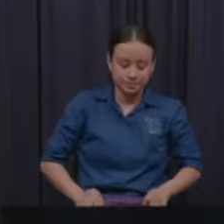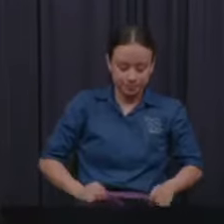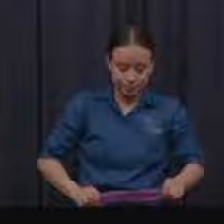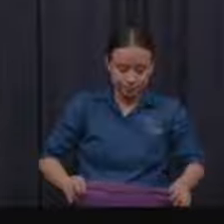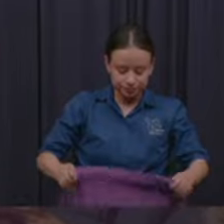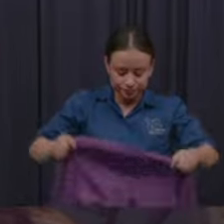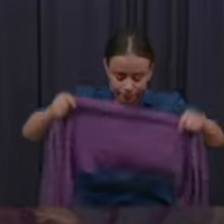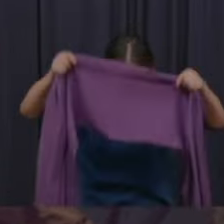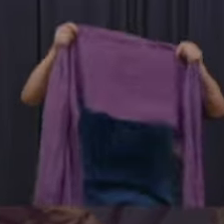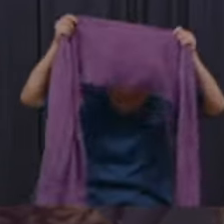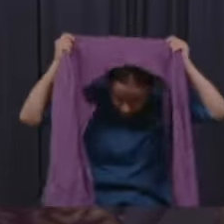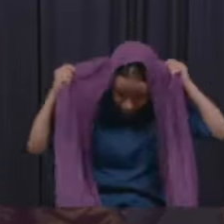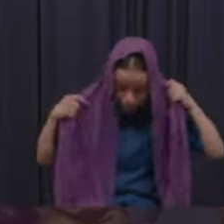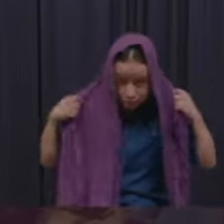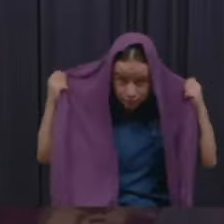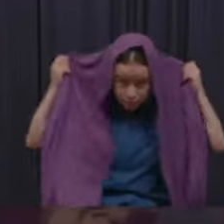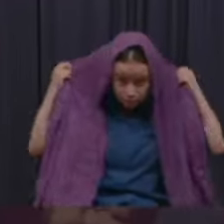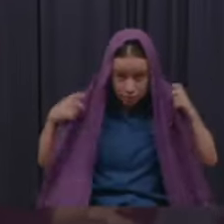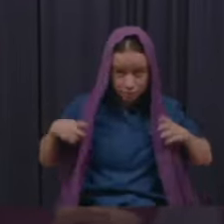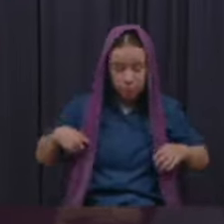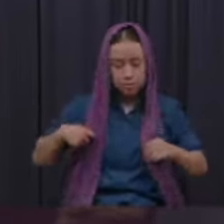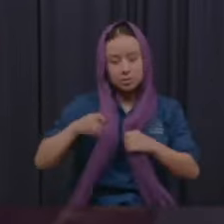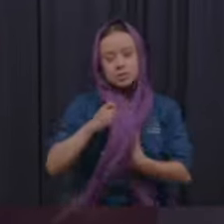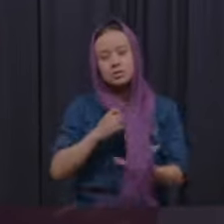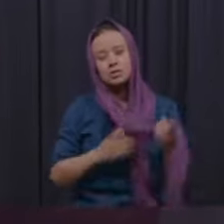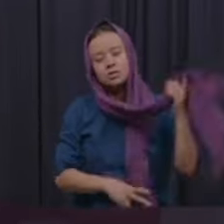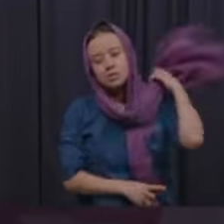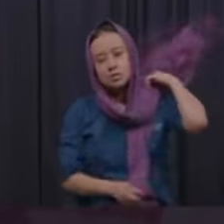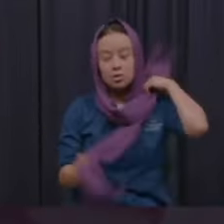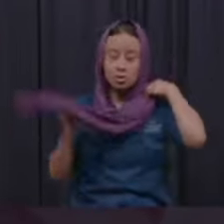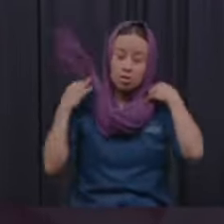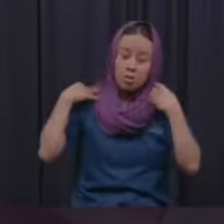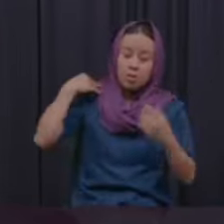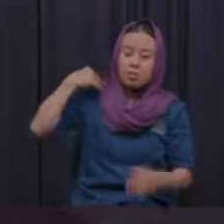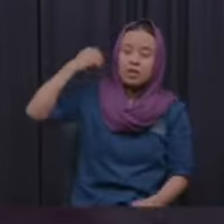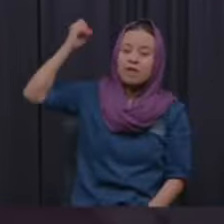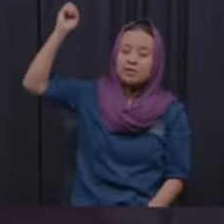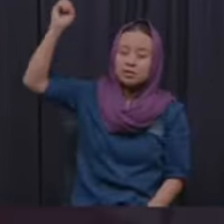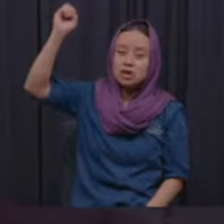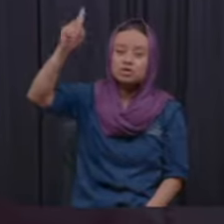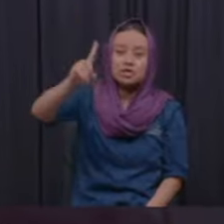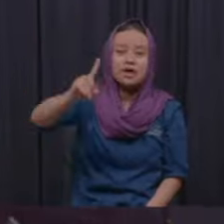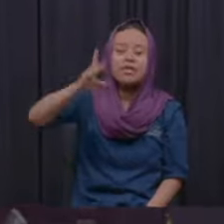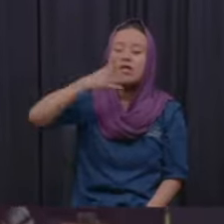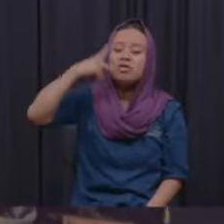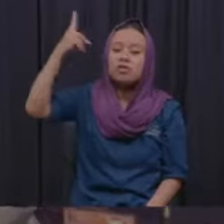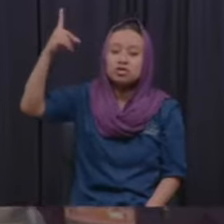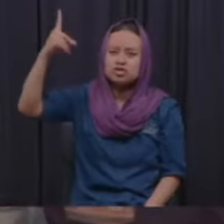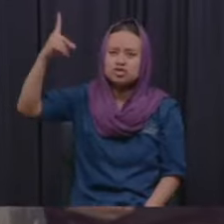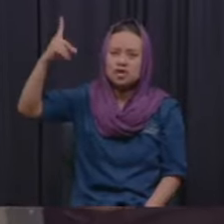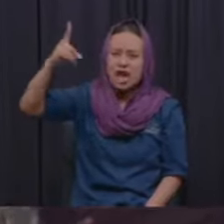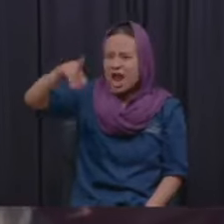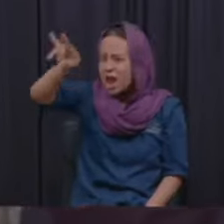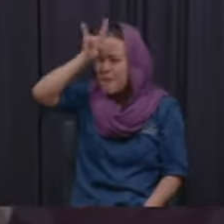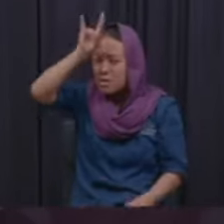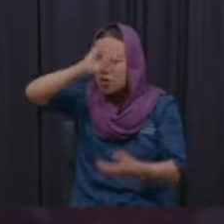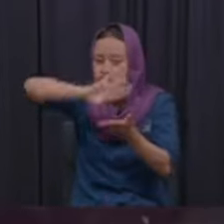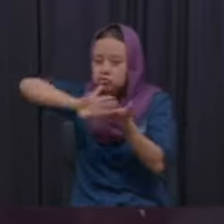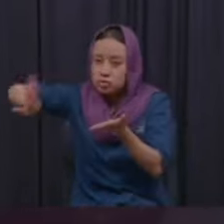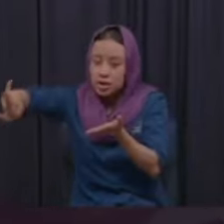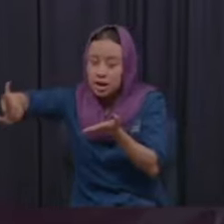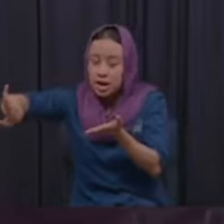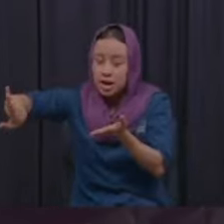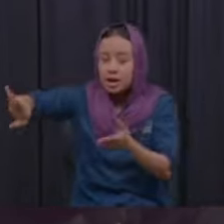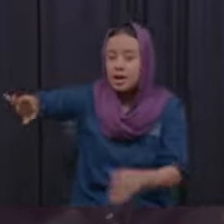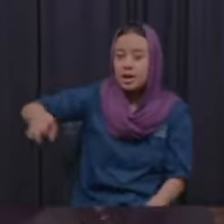Dios se echan fuera demonios. Por el dedo de Dios se echan fuera demonios. Levanta tus manos, Padre Santo, en